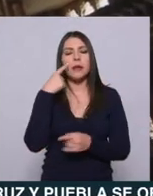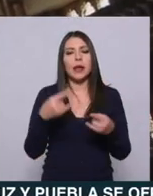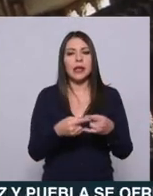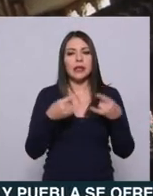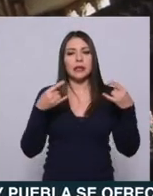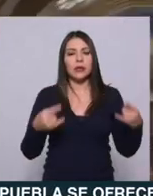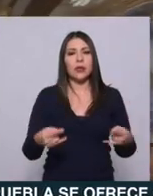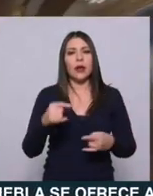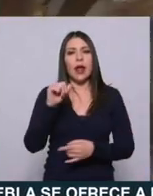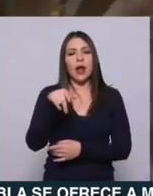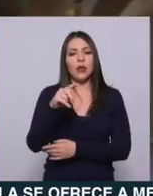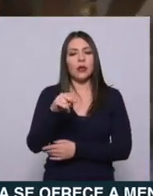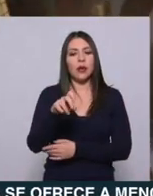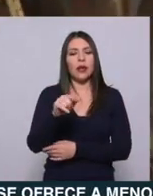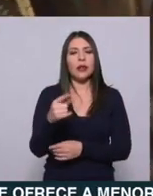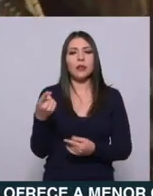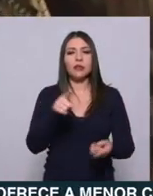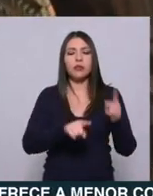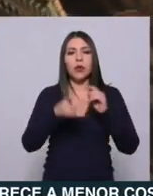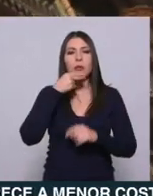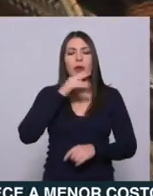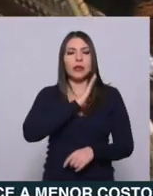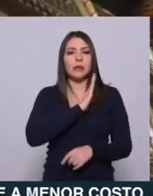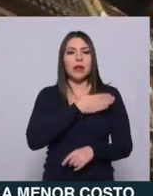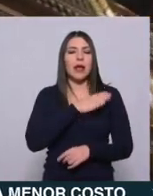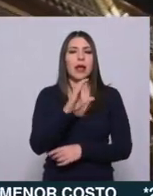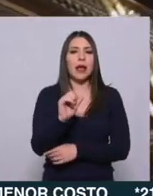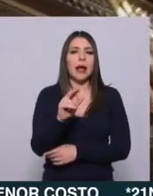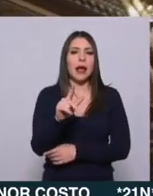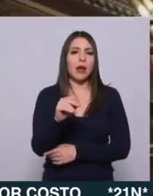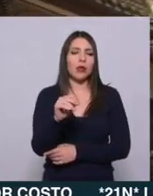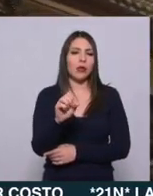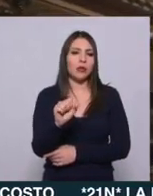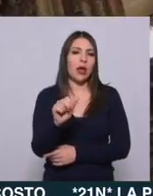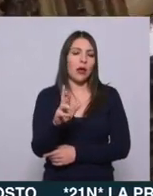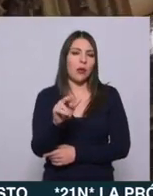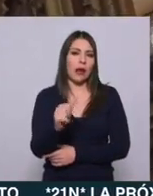dirigida por el español Carlos Saura. Alberto Álvarez Santana, 21 Noticias.